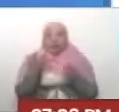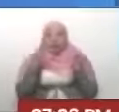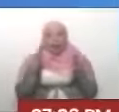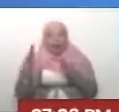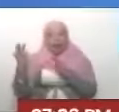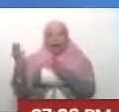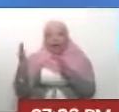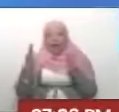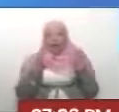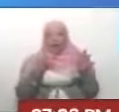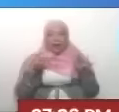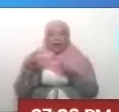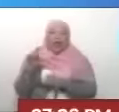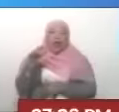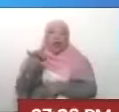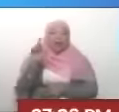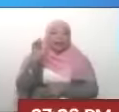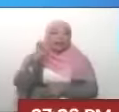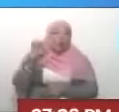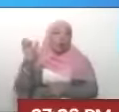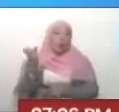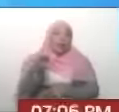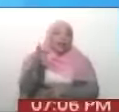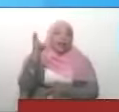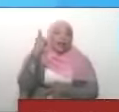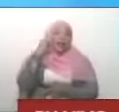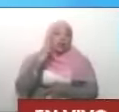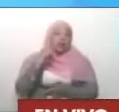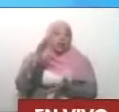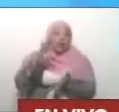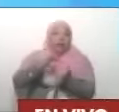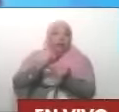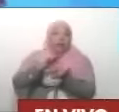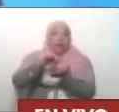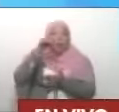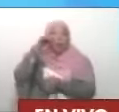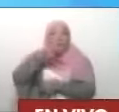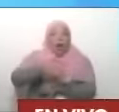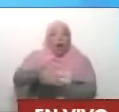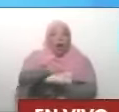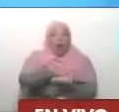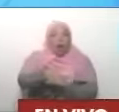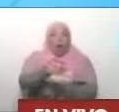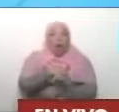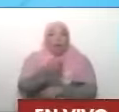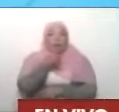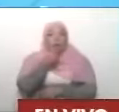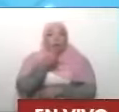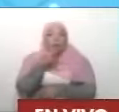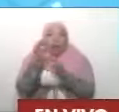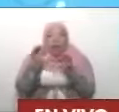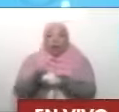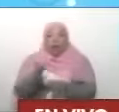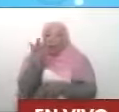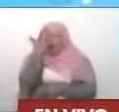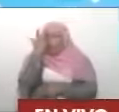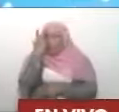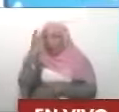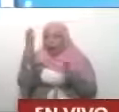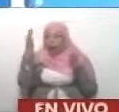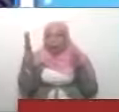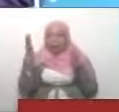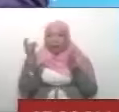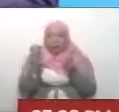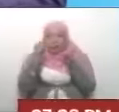Guayana y verás lo que ya yo sé. Guayana es calipso original del Callao. ¿Ah? No te llevo nada. Este me asustó, vale,